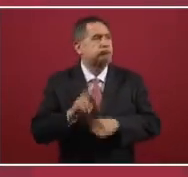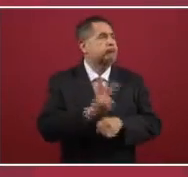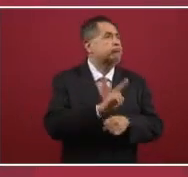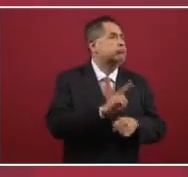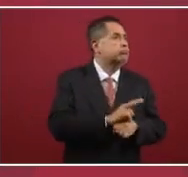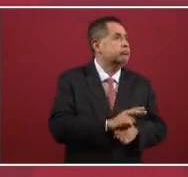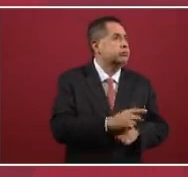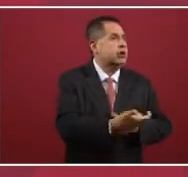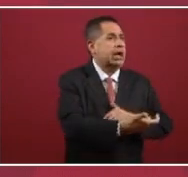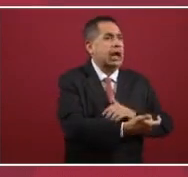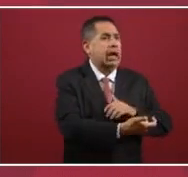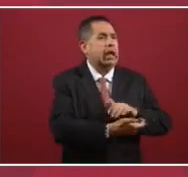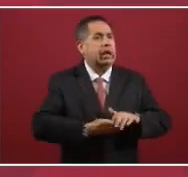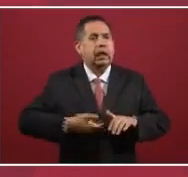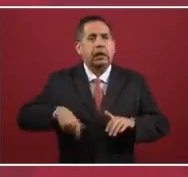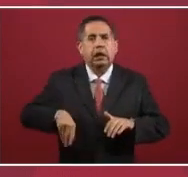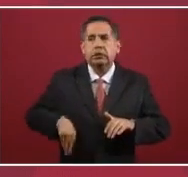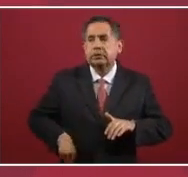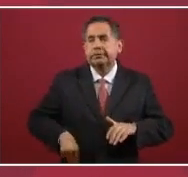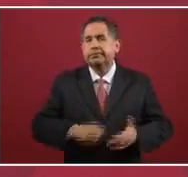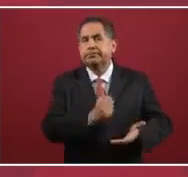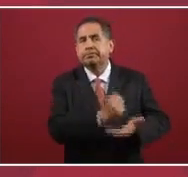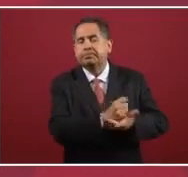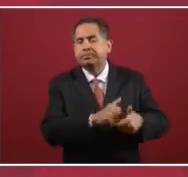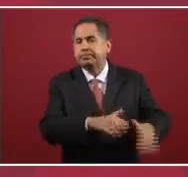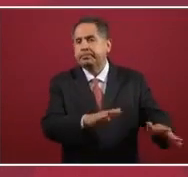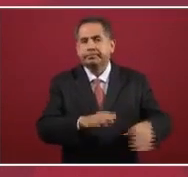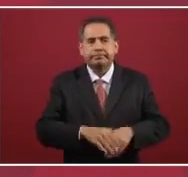el soborno, el moche.